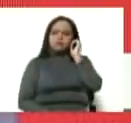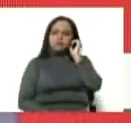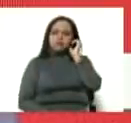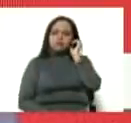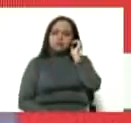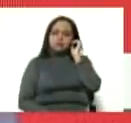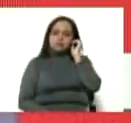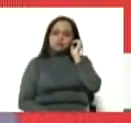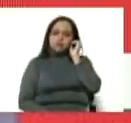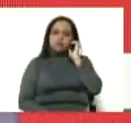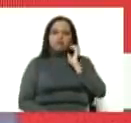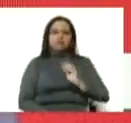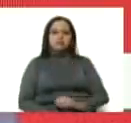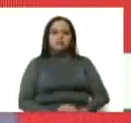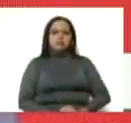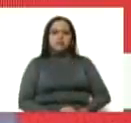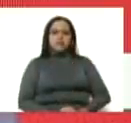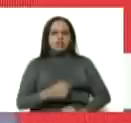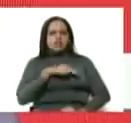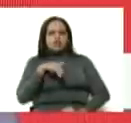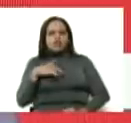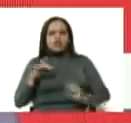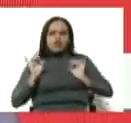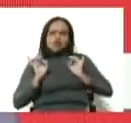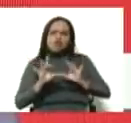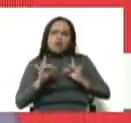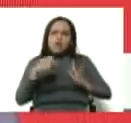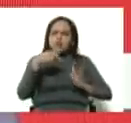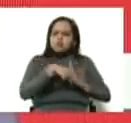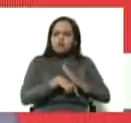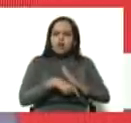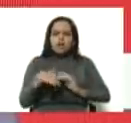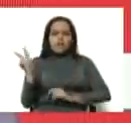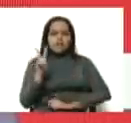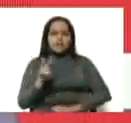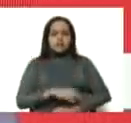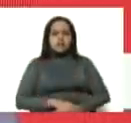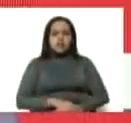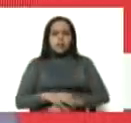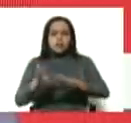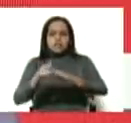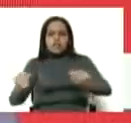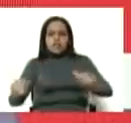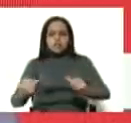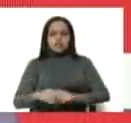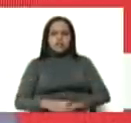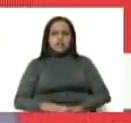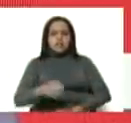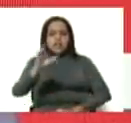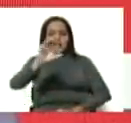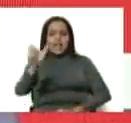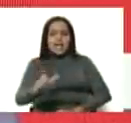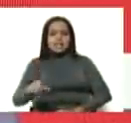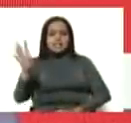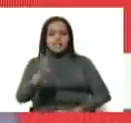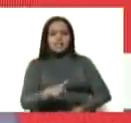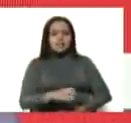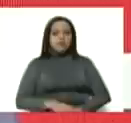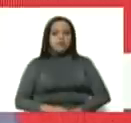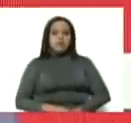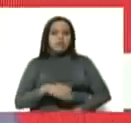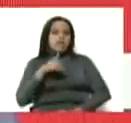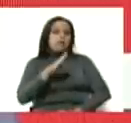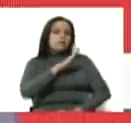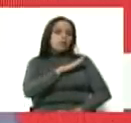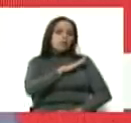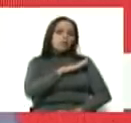Una cosa que nos duele en el alma a los venezolanos, como es el territorio esequivo que es indubitablemente